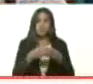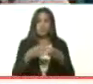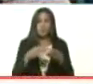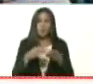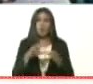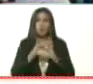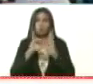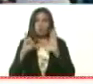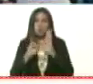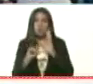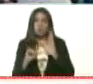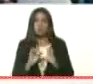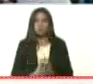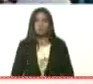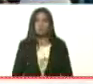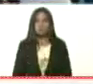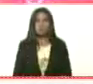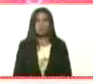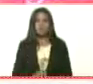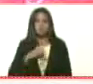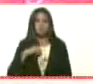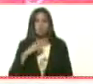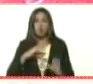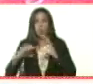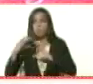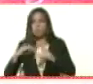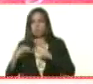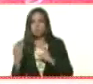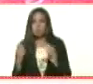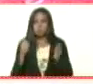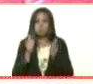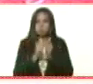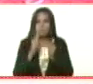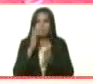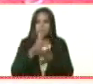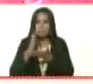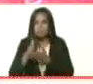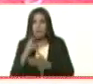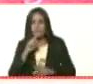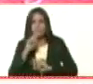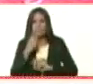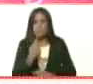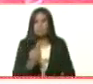Constituyente. Tenemos comunicación nosotros permanente.